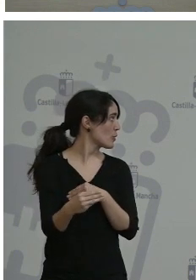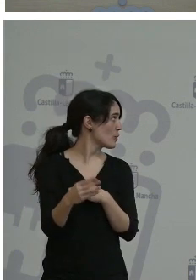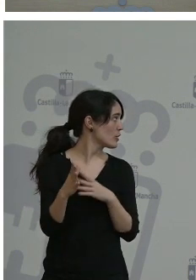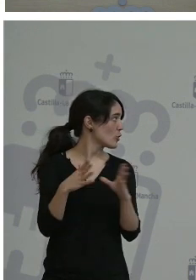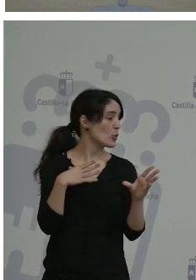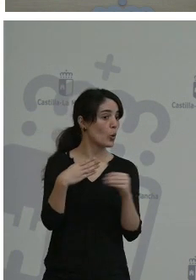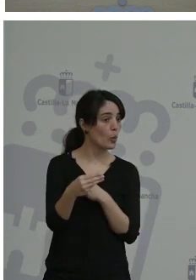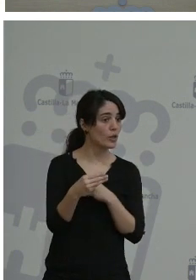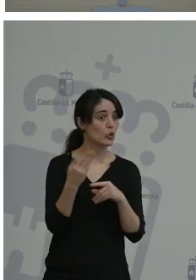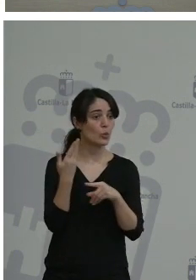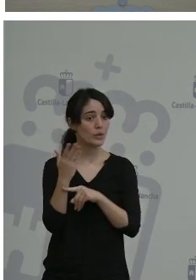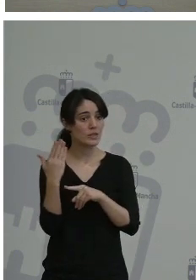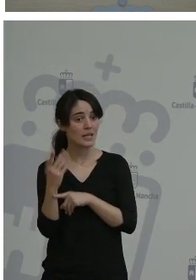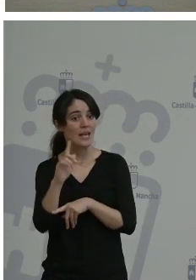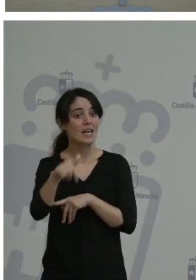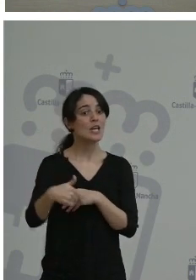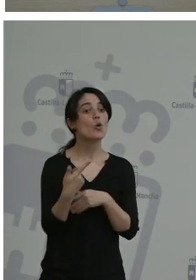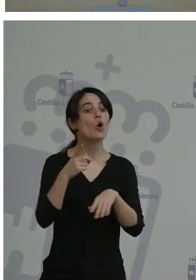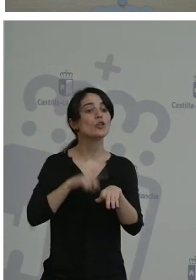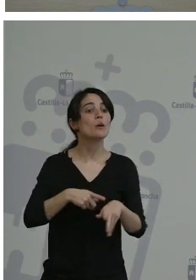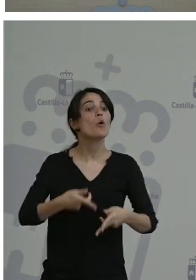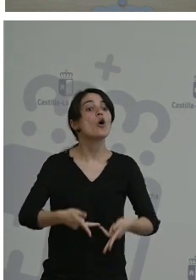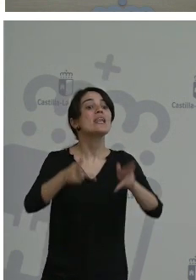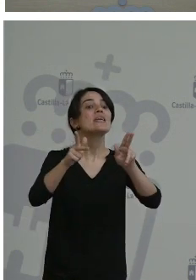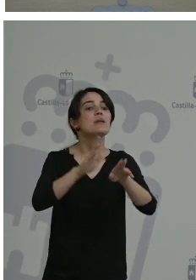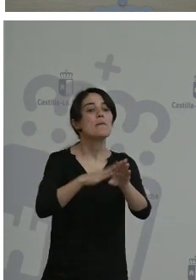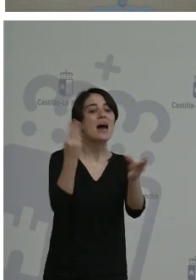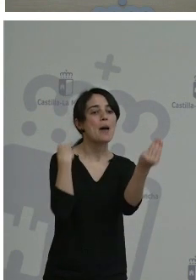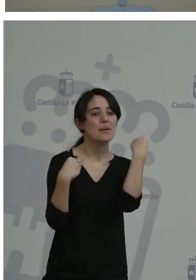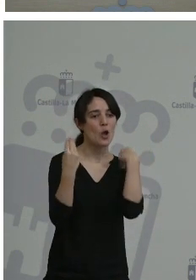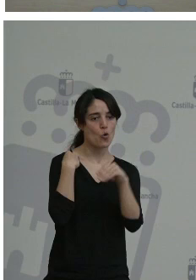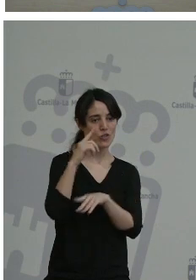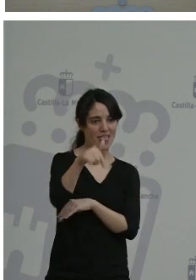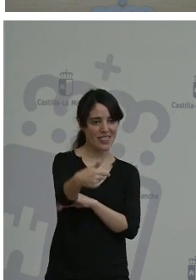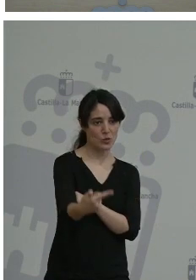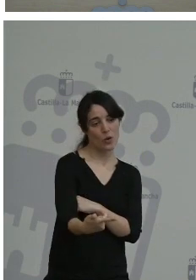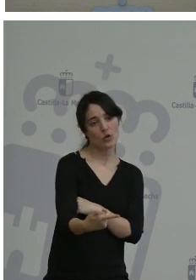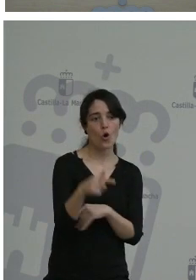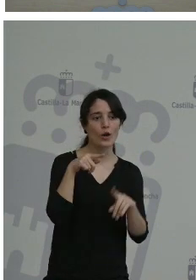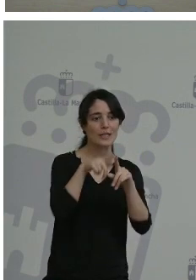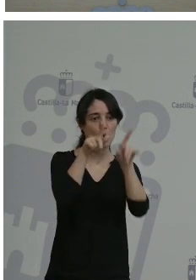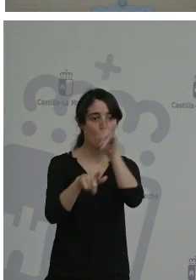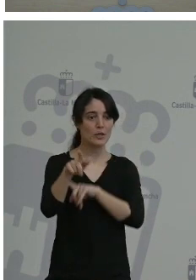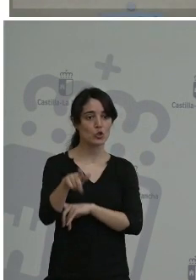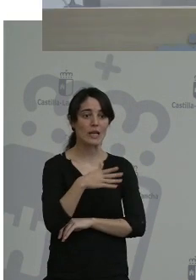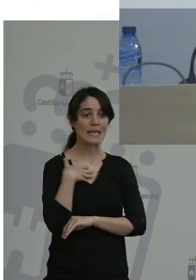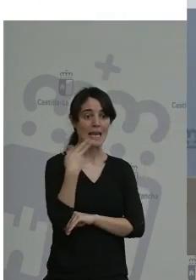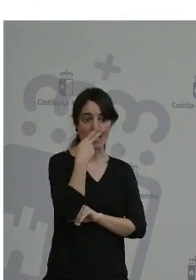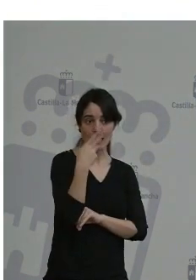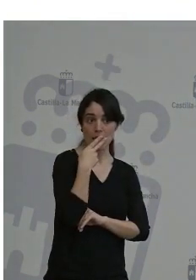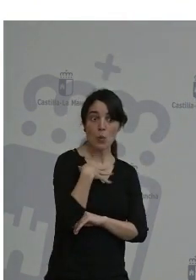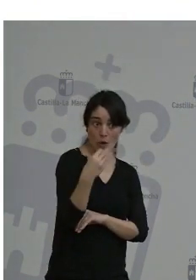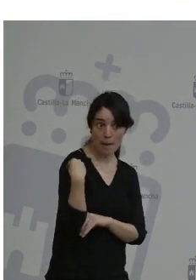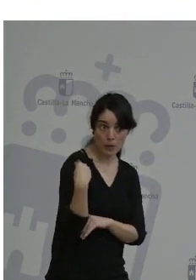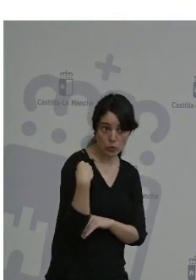documento vamos a intentar dejar un espacio para ruegos y preguntas, para que aquellas personas que tengáis interés, pues podáis preguntar. Si os parece,